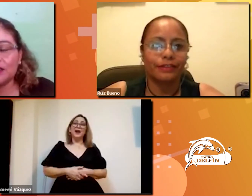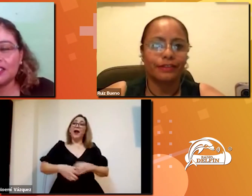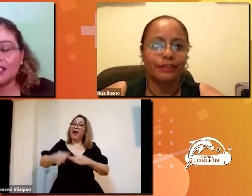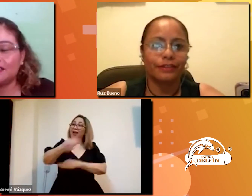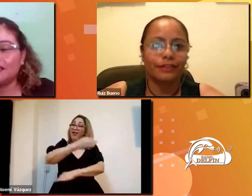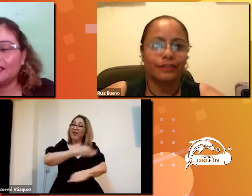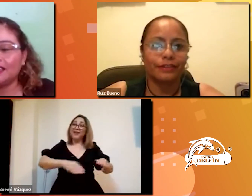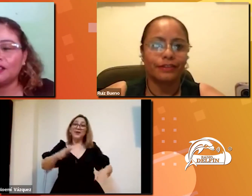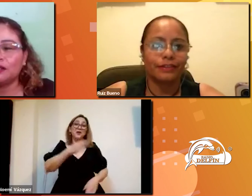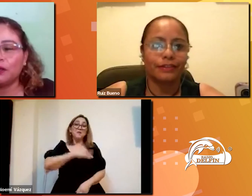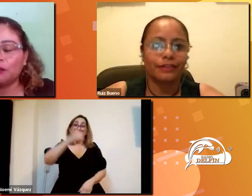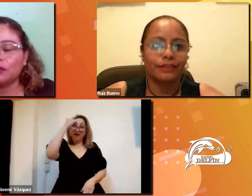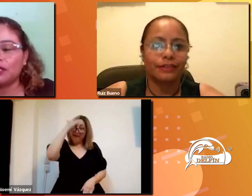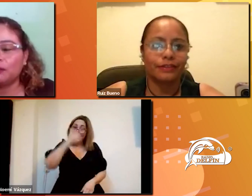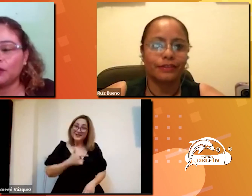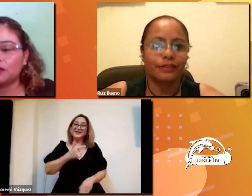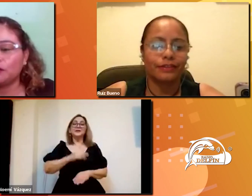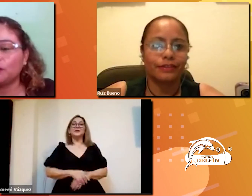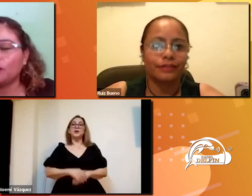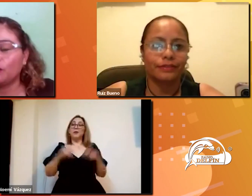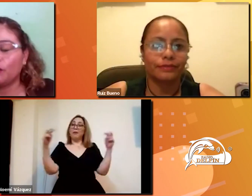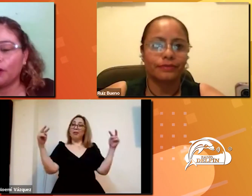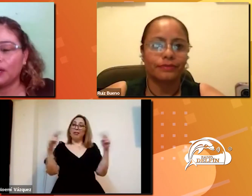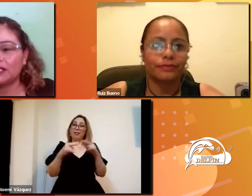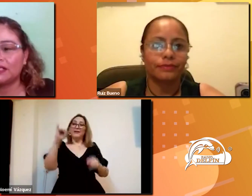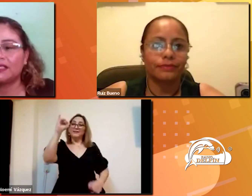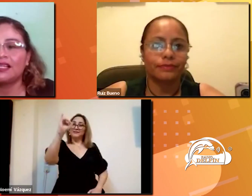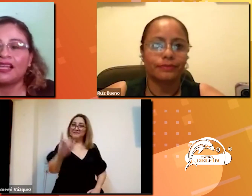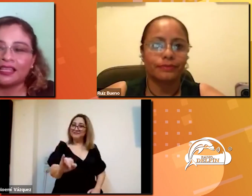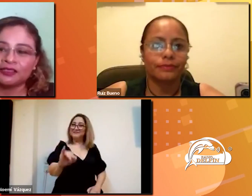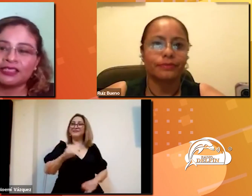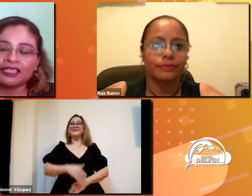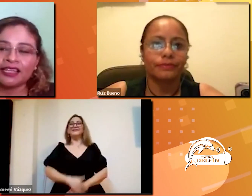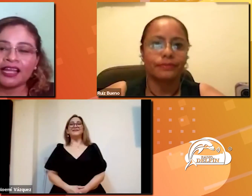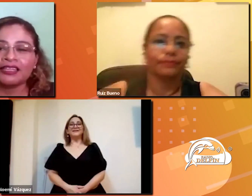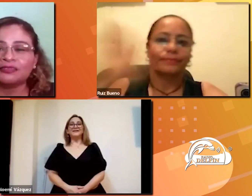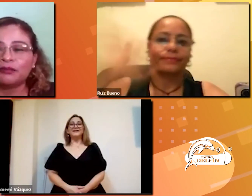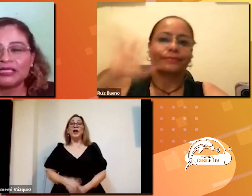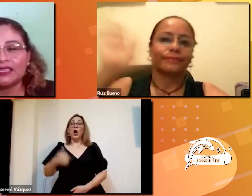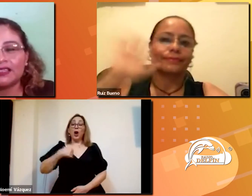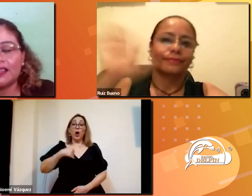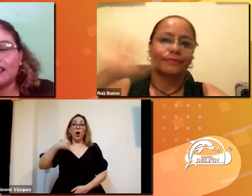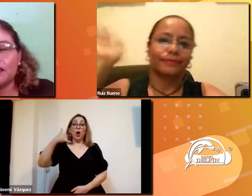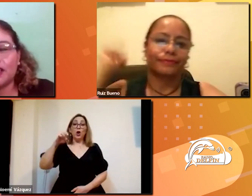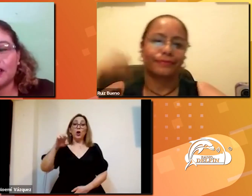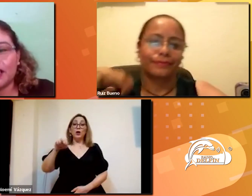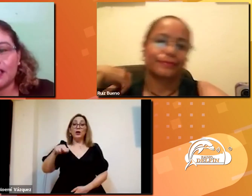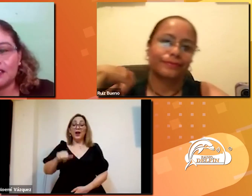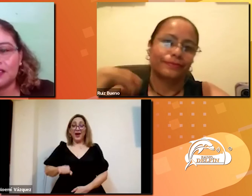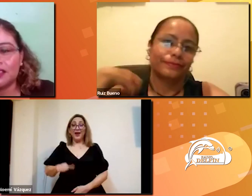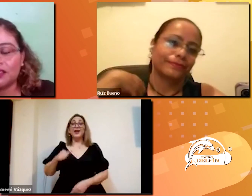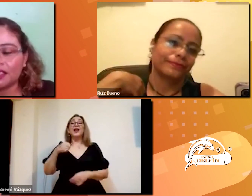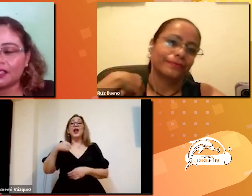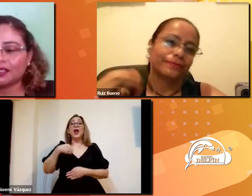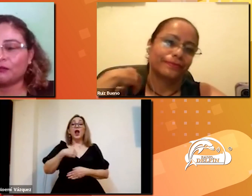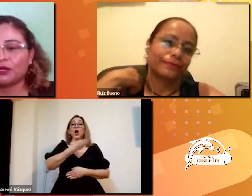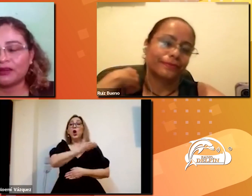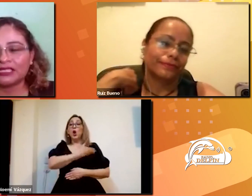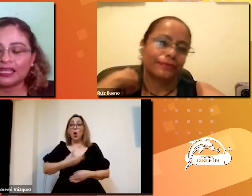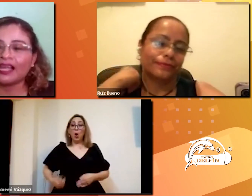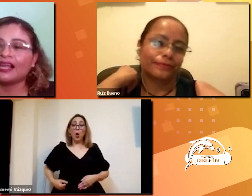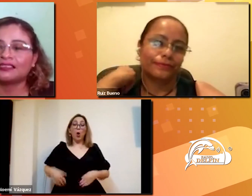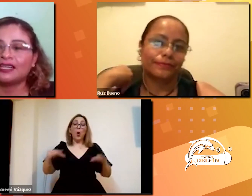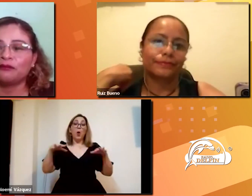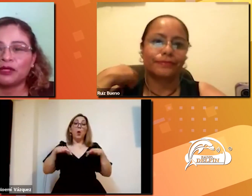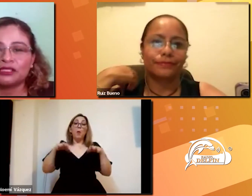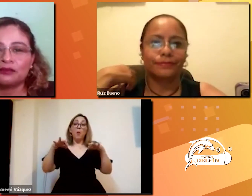buenas noches y nos vemos el próximo jueves. Soy Jenny Aez, presidenta y fundadora de la Asociación Llanta de Perro